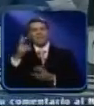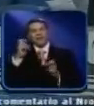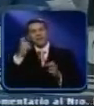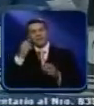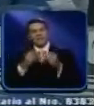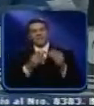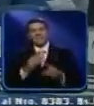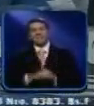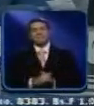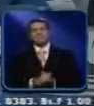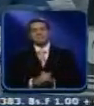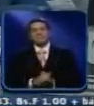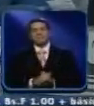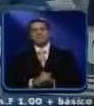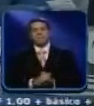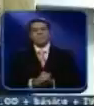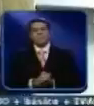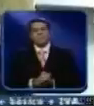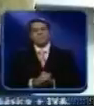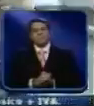éxito.